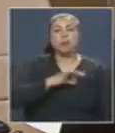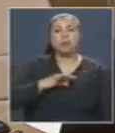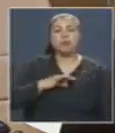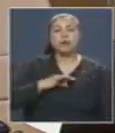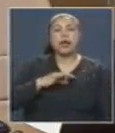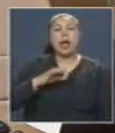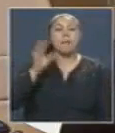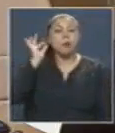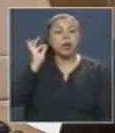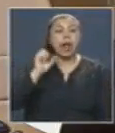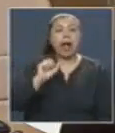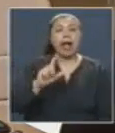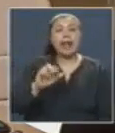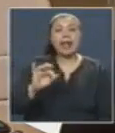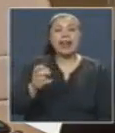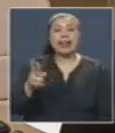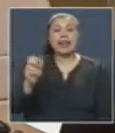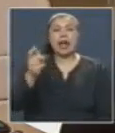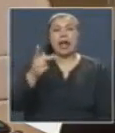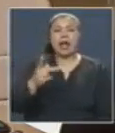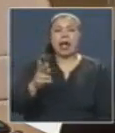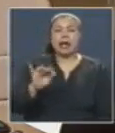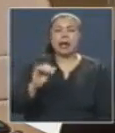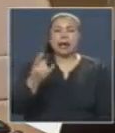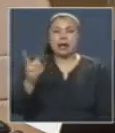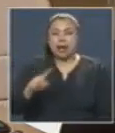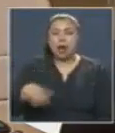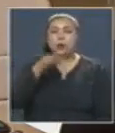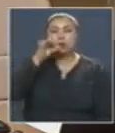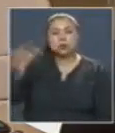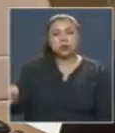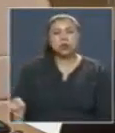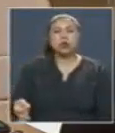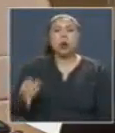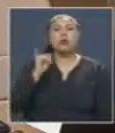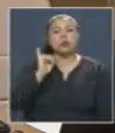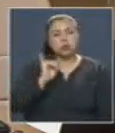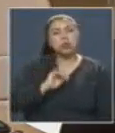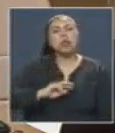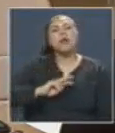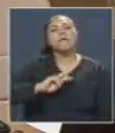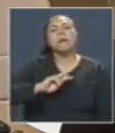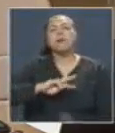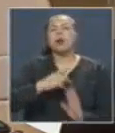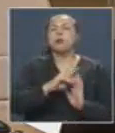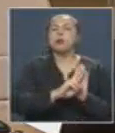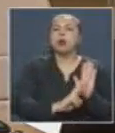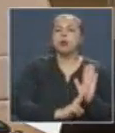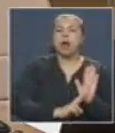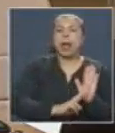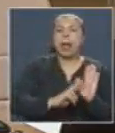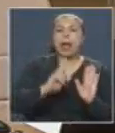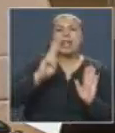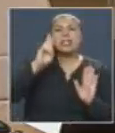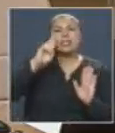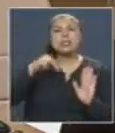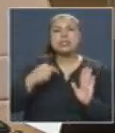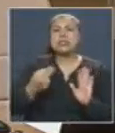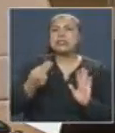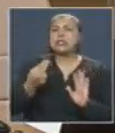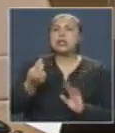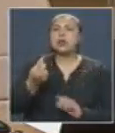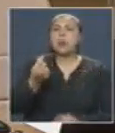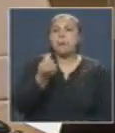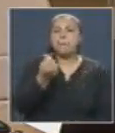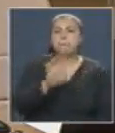Alejandra Kraus en ese momento dijo: vamos a hacer una reforma, pero sin ni un peso más a la